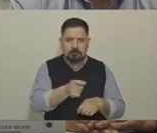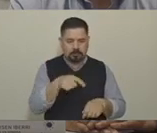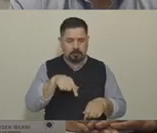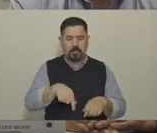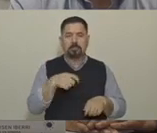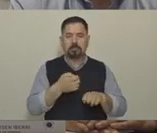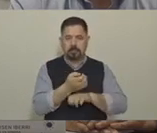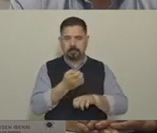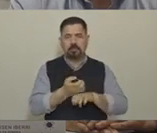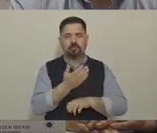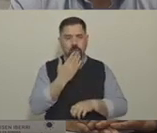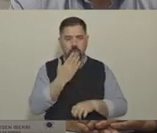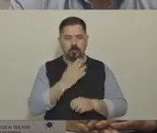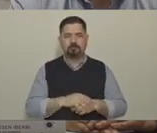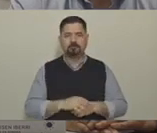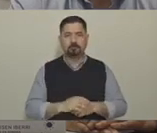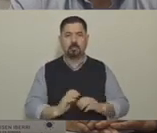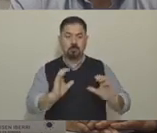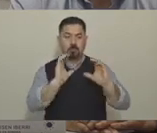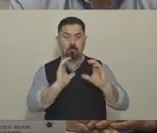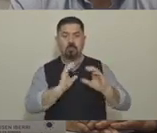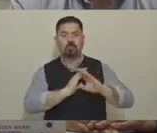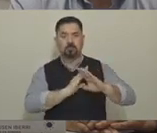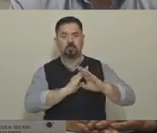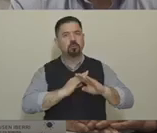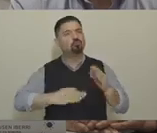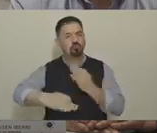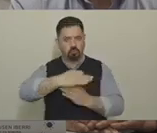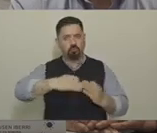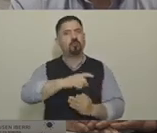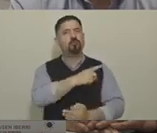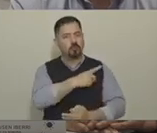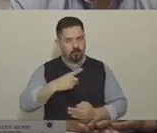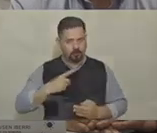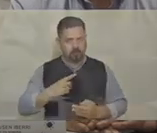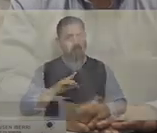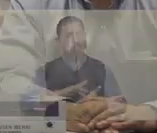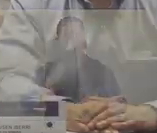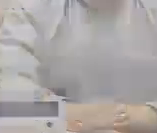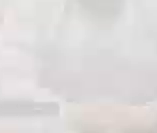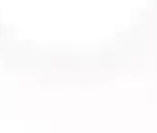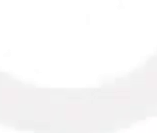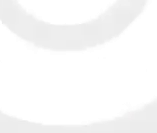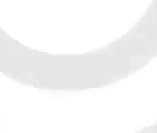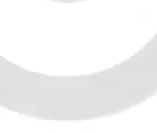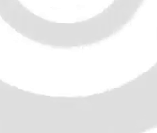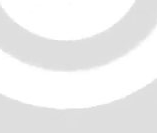en el estado. La prevención es tarea de todos. Muchas gracias.